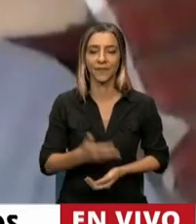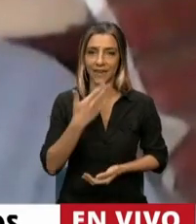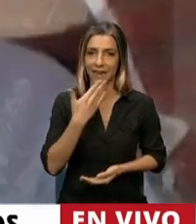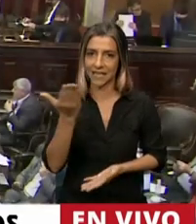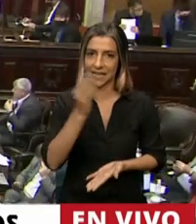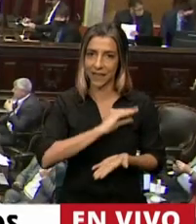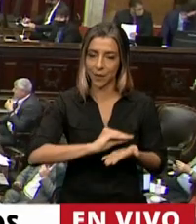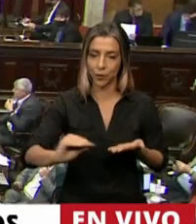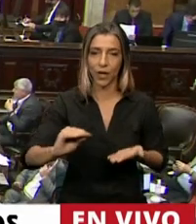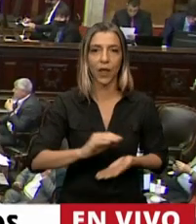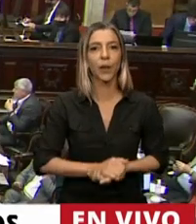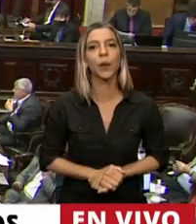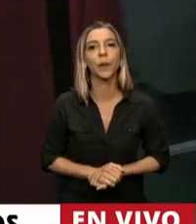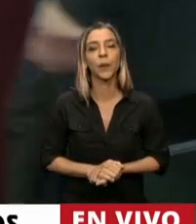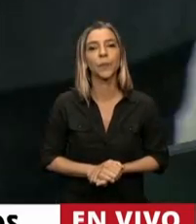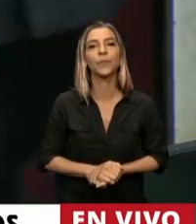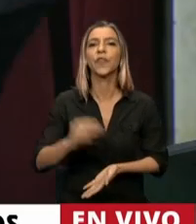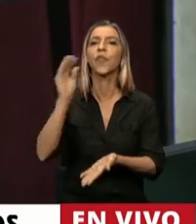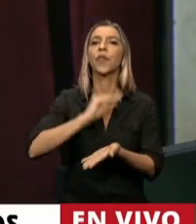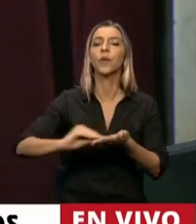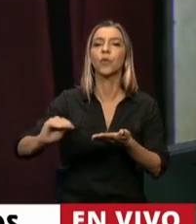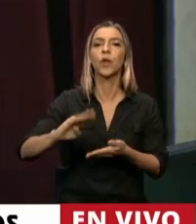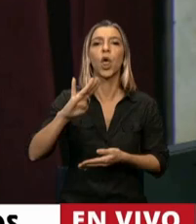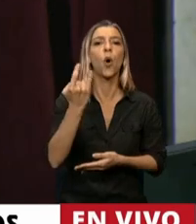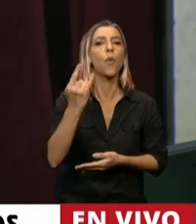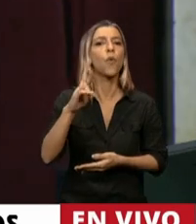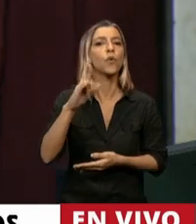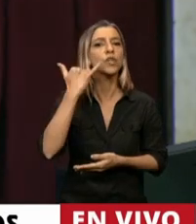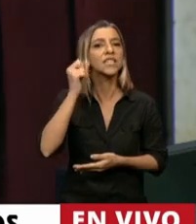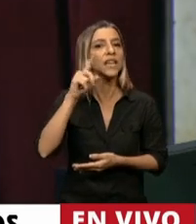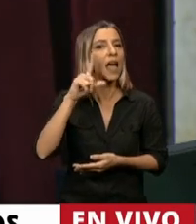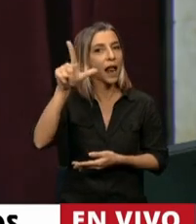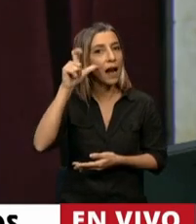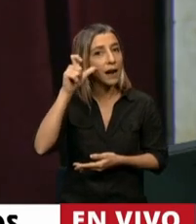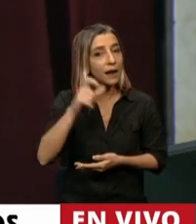Gracias, diputado Verongaray. Diputado Ricardo Burjaile.